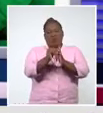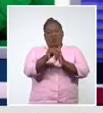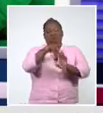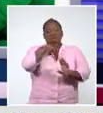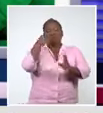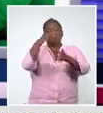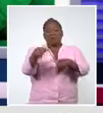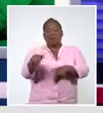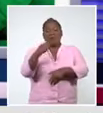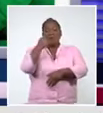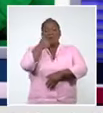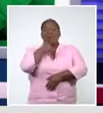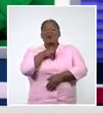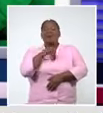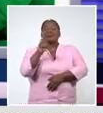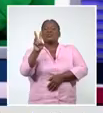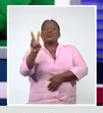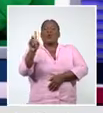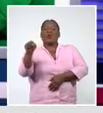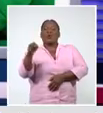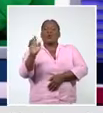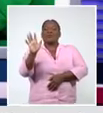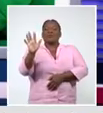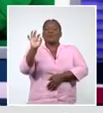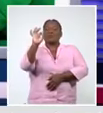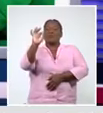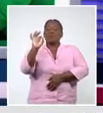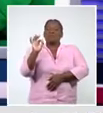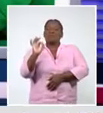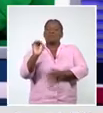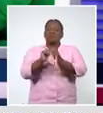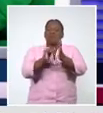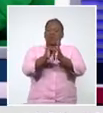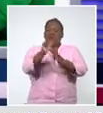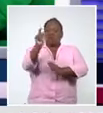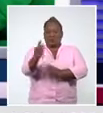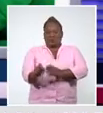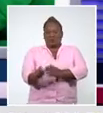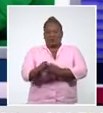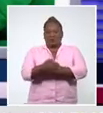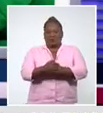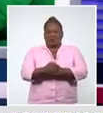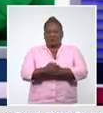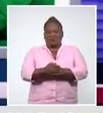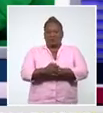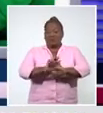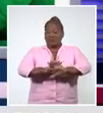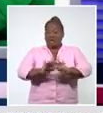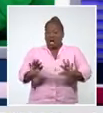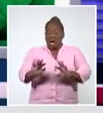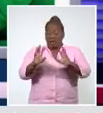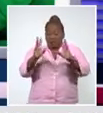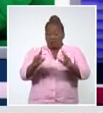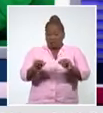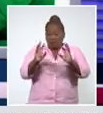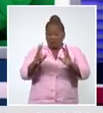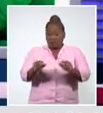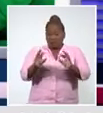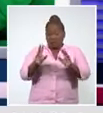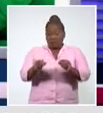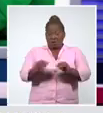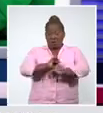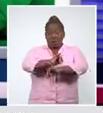de 2,5 millones de personas. Creo que ya la cifra que dimos hoy